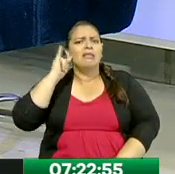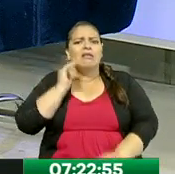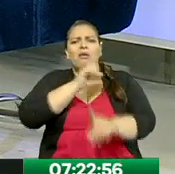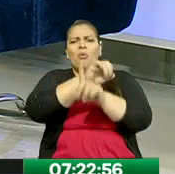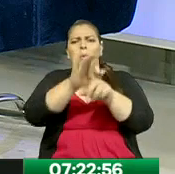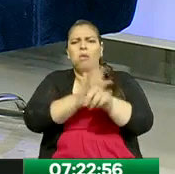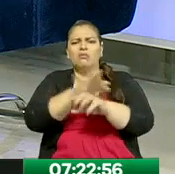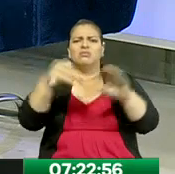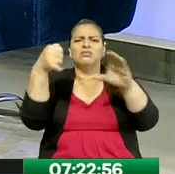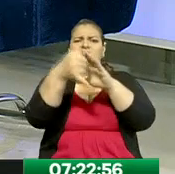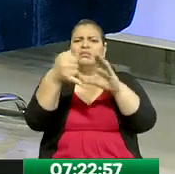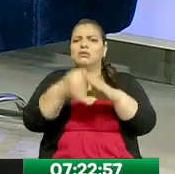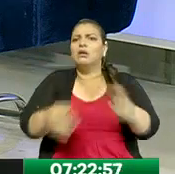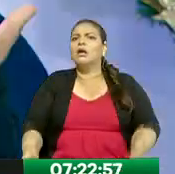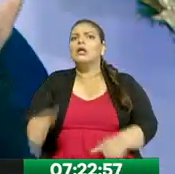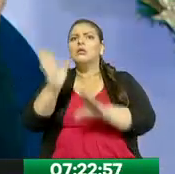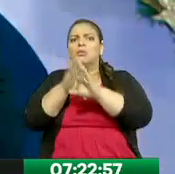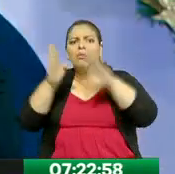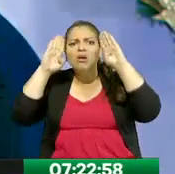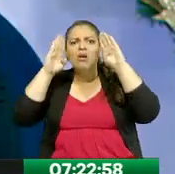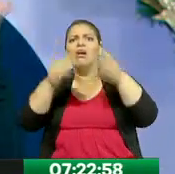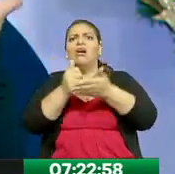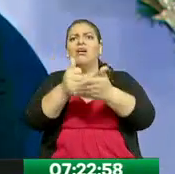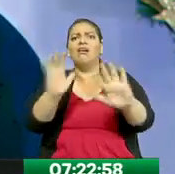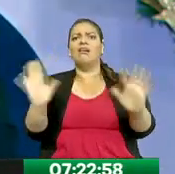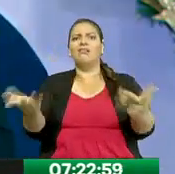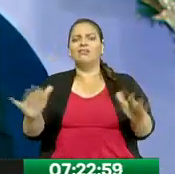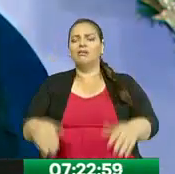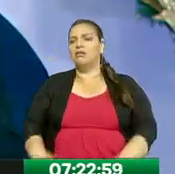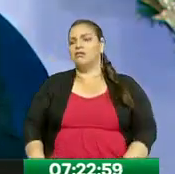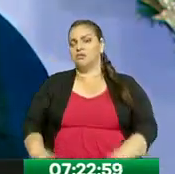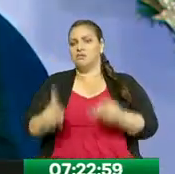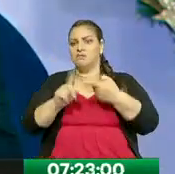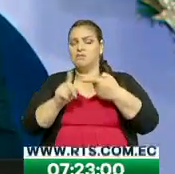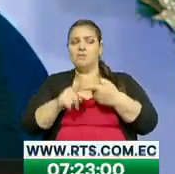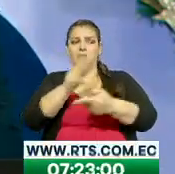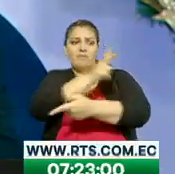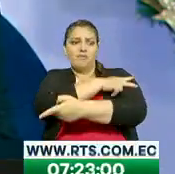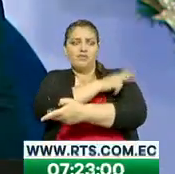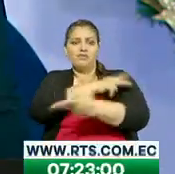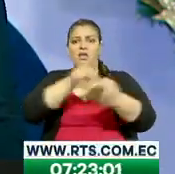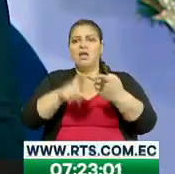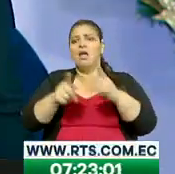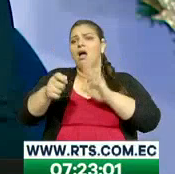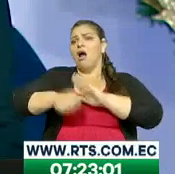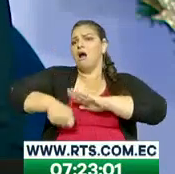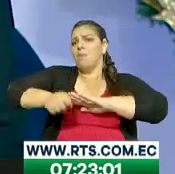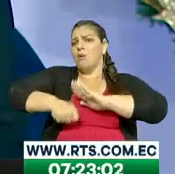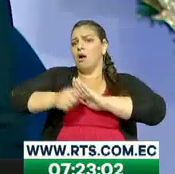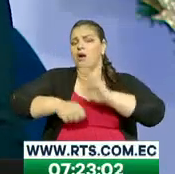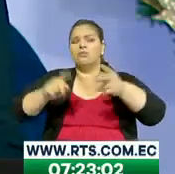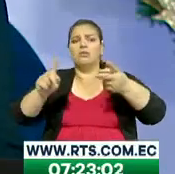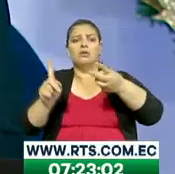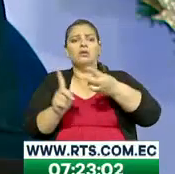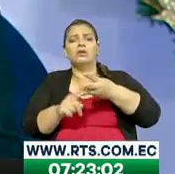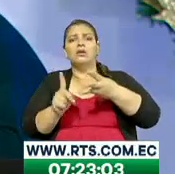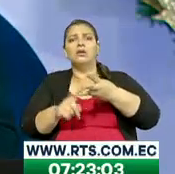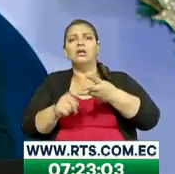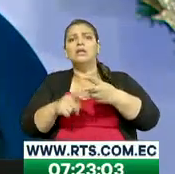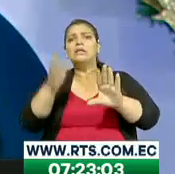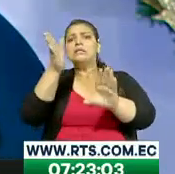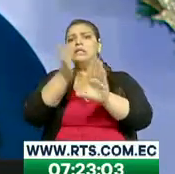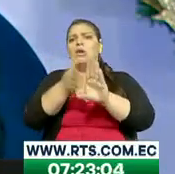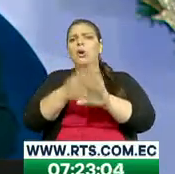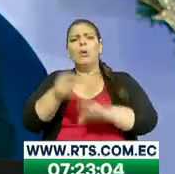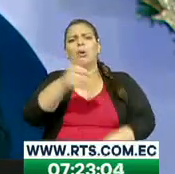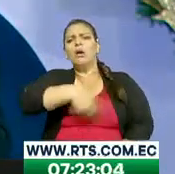preguntarnos. Es decir, las profesoras, los abogados, los psicólogos en Ecuador no tienen una materia de abuso sexual. Se está construyendo